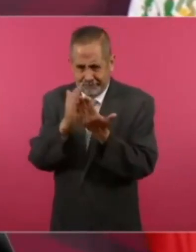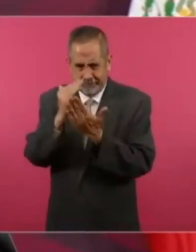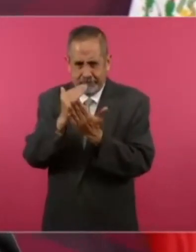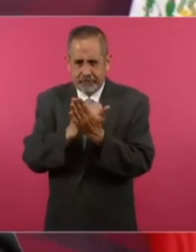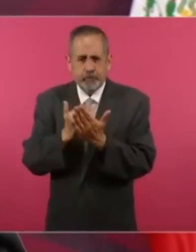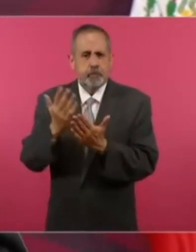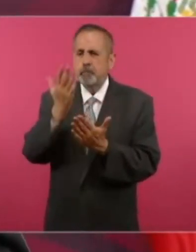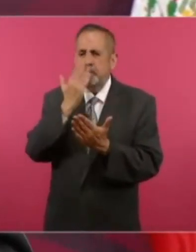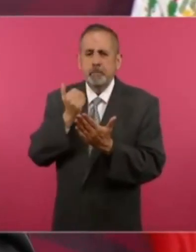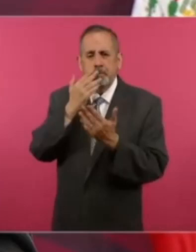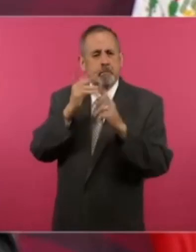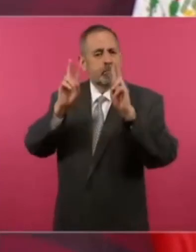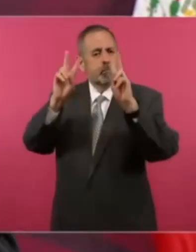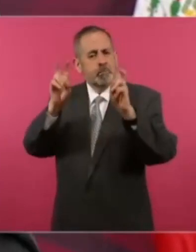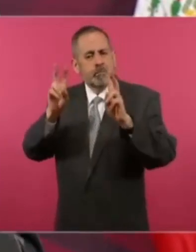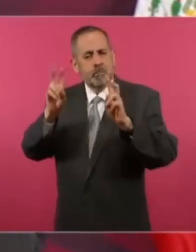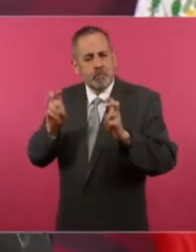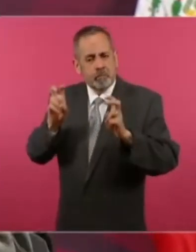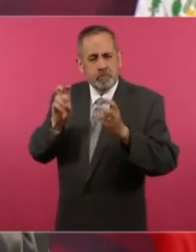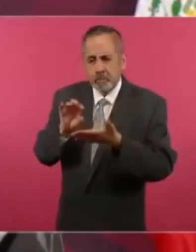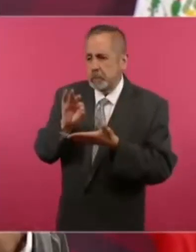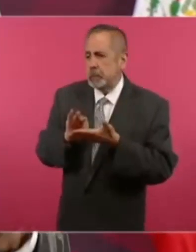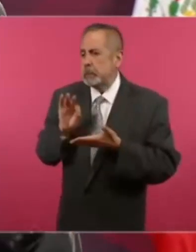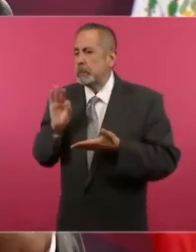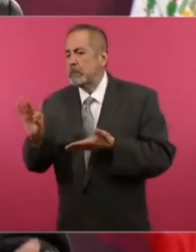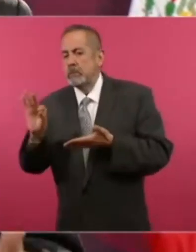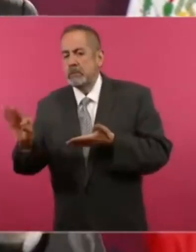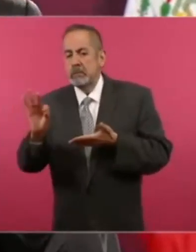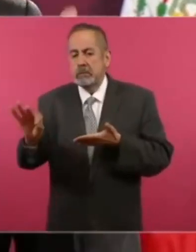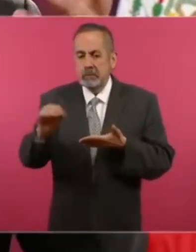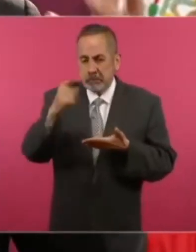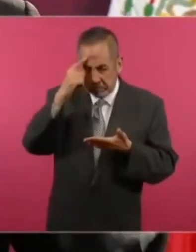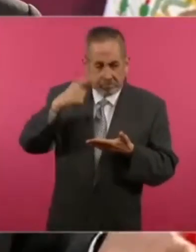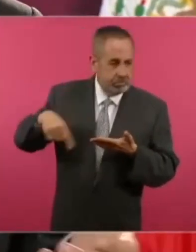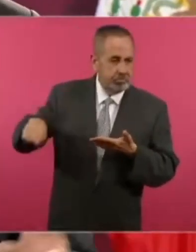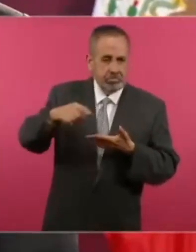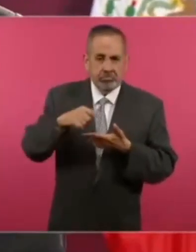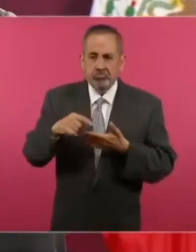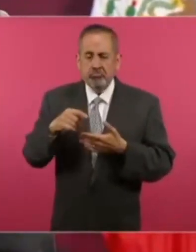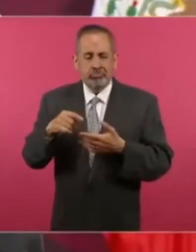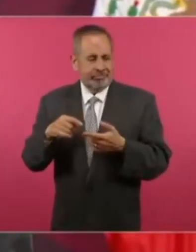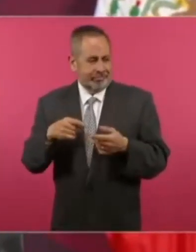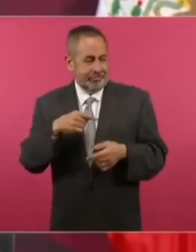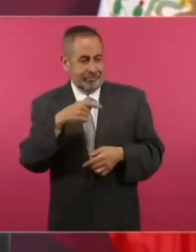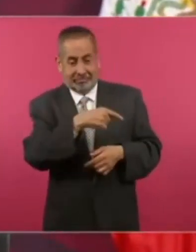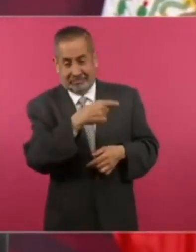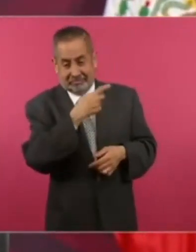contenidos que puedan sostener, como lo hacen algunos,